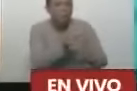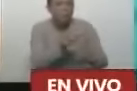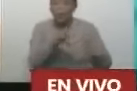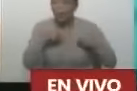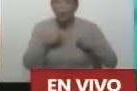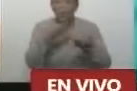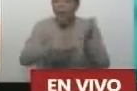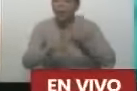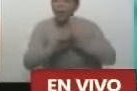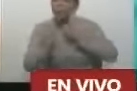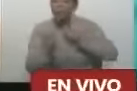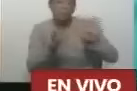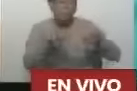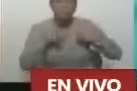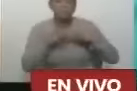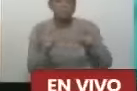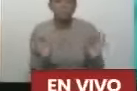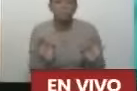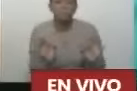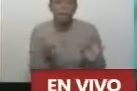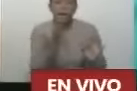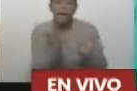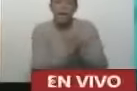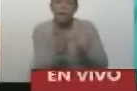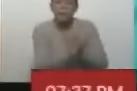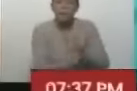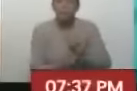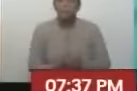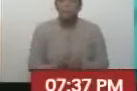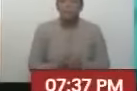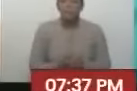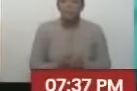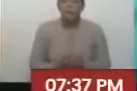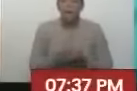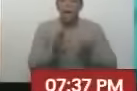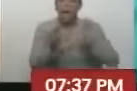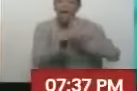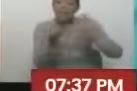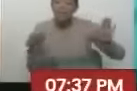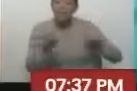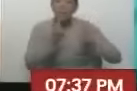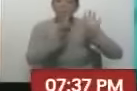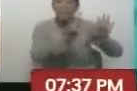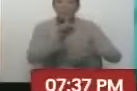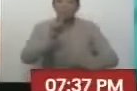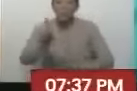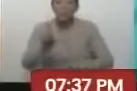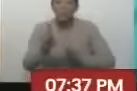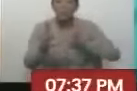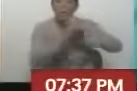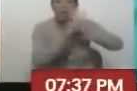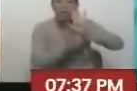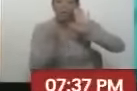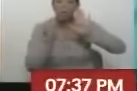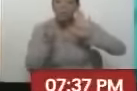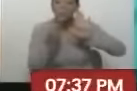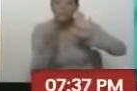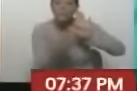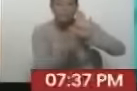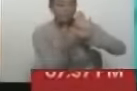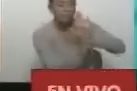establecido en la Constitución de la República bolivariana de Venezuela el artículo 71 de la Constitución de la República bolivariana de